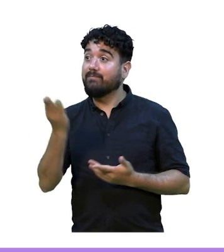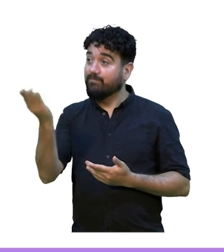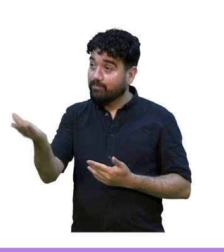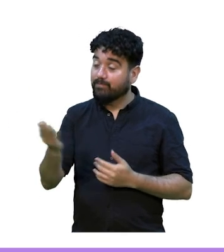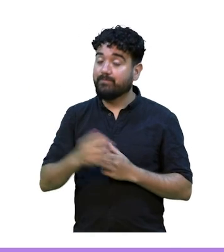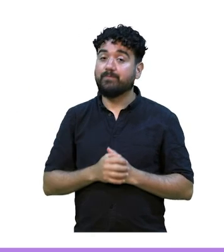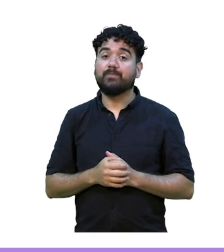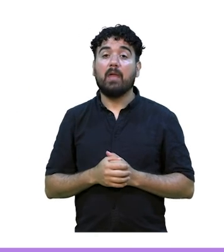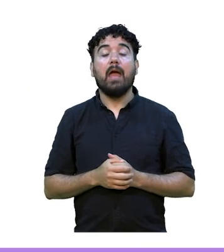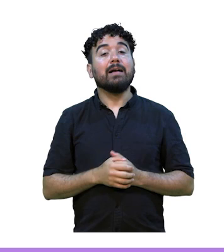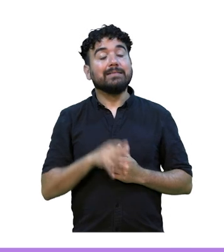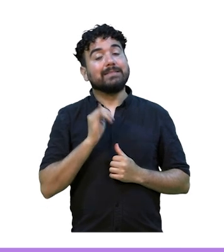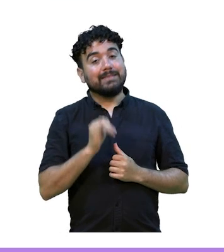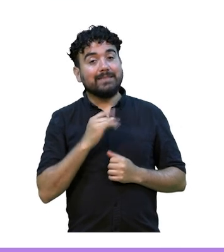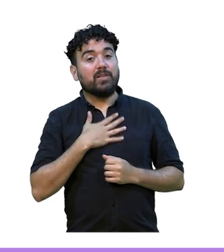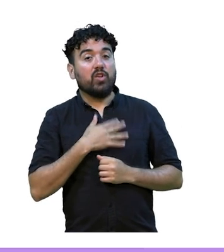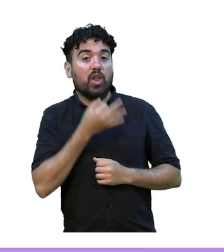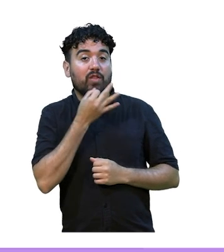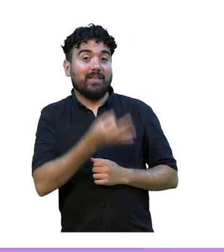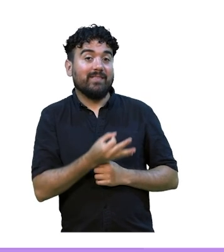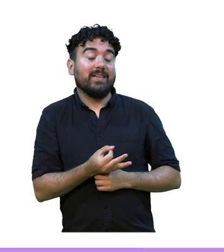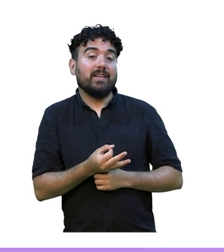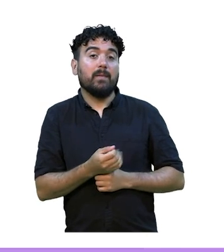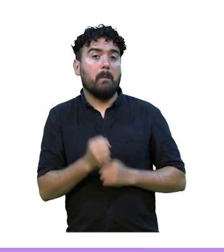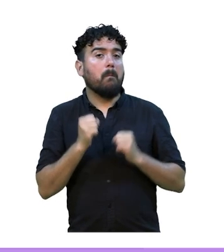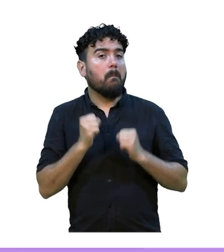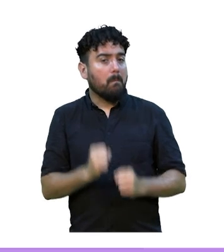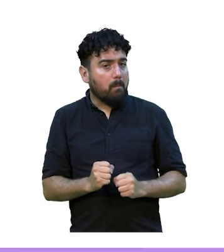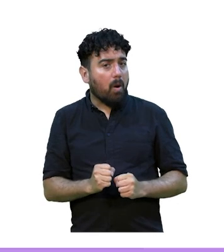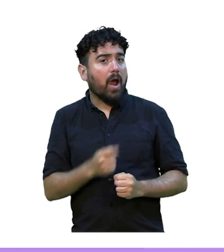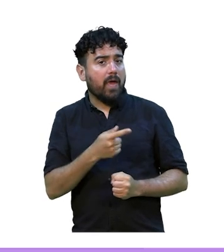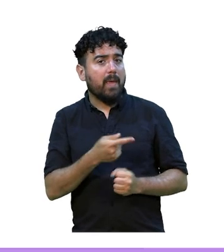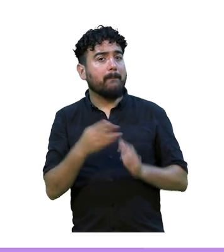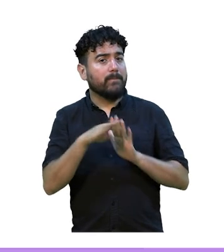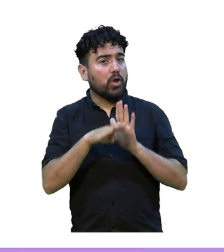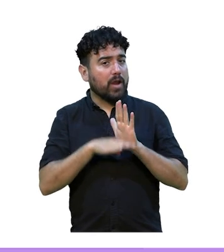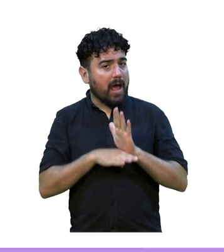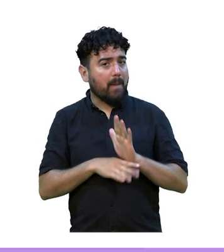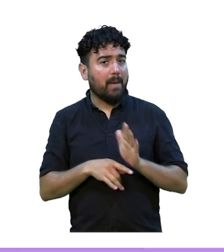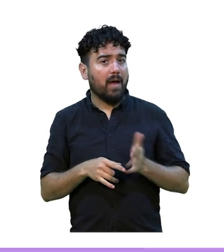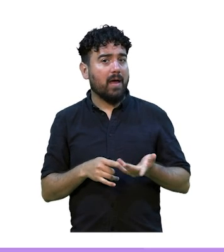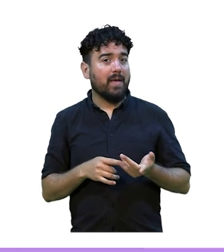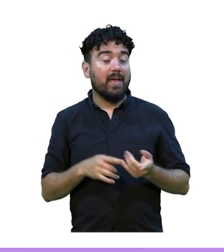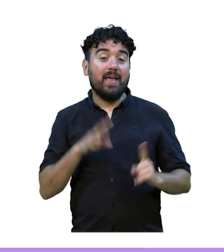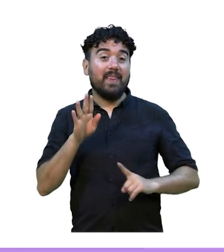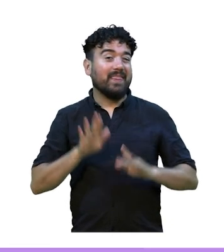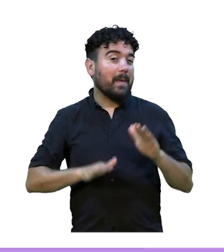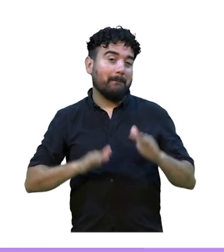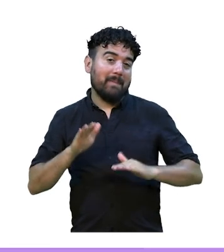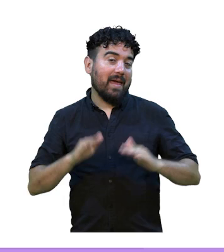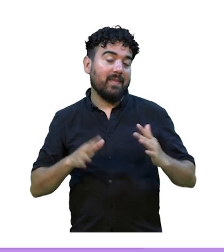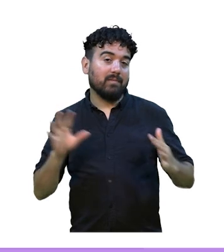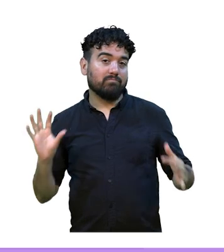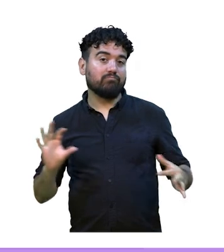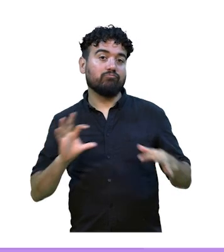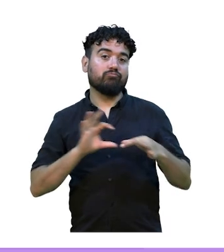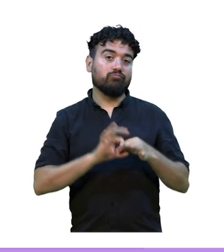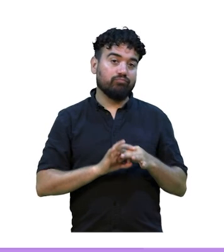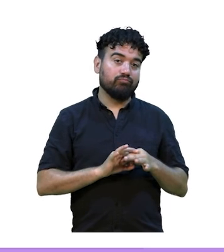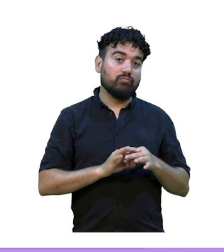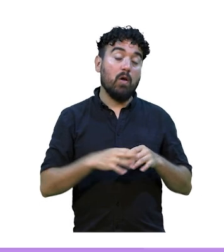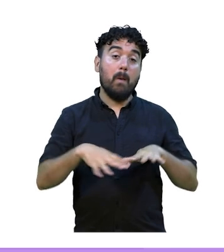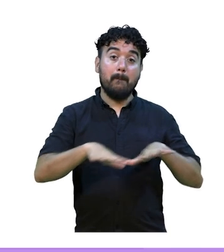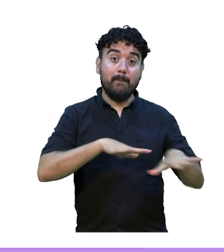pendiente para concluir. Humberto. Sí, decir que la posibilidad de programas como este depende siempre de